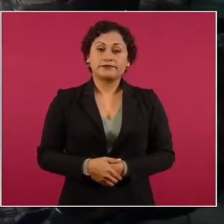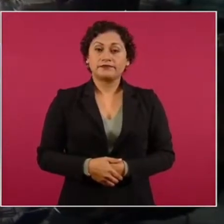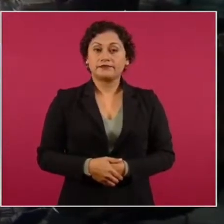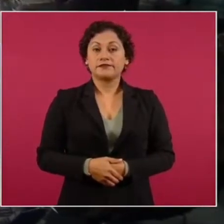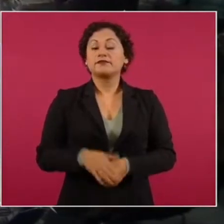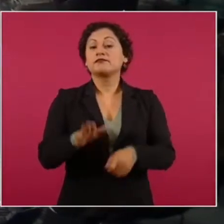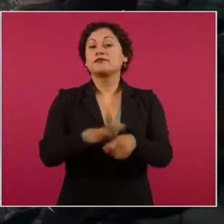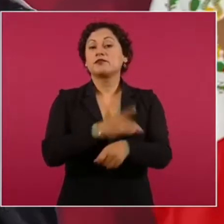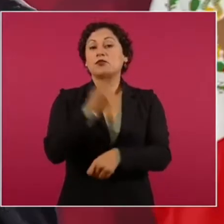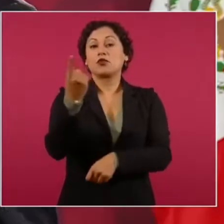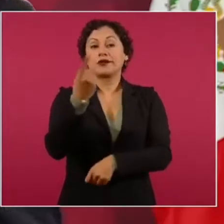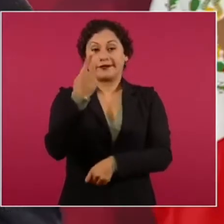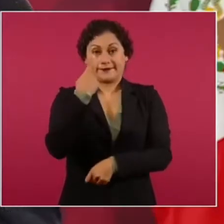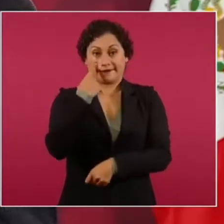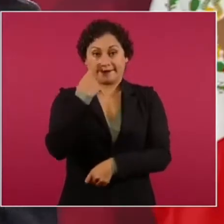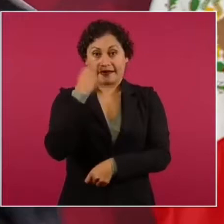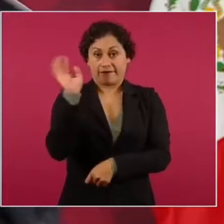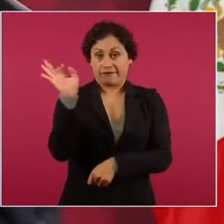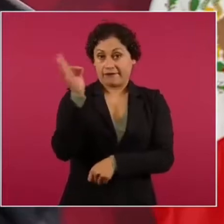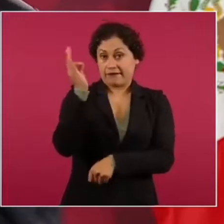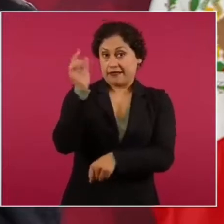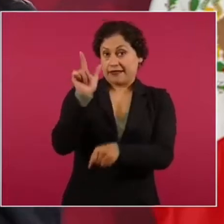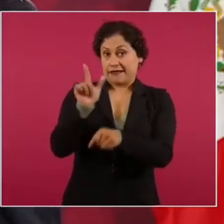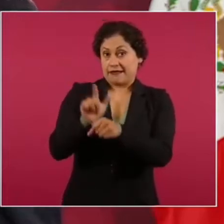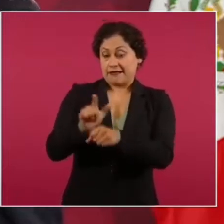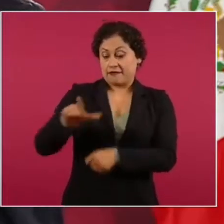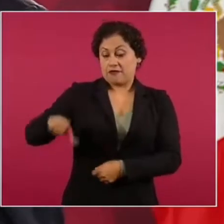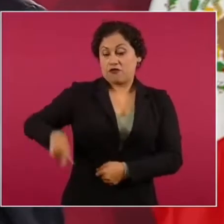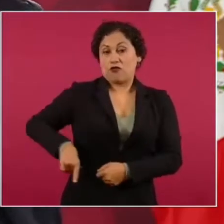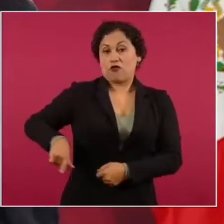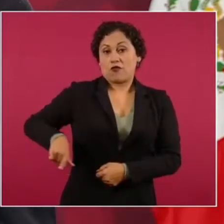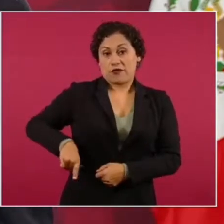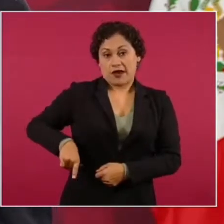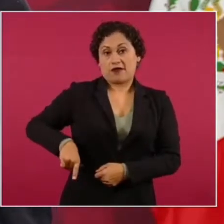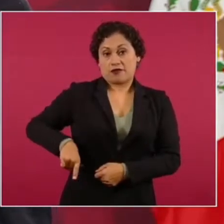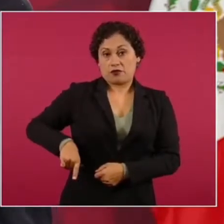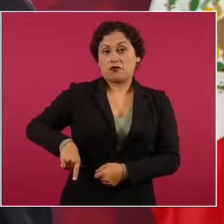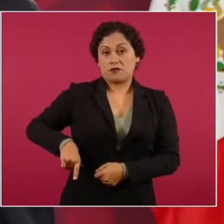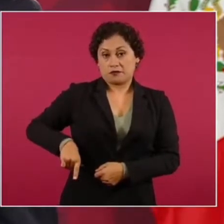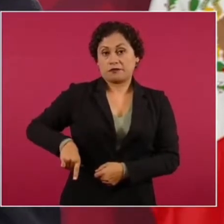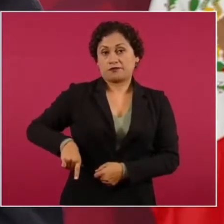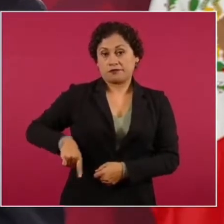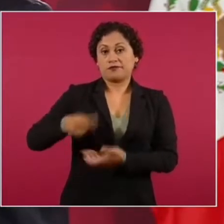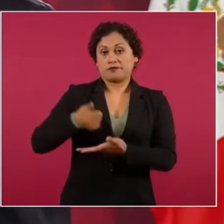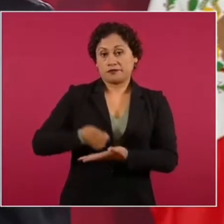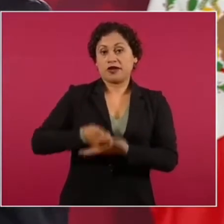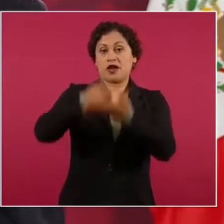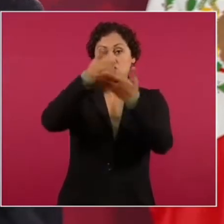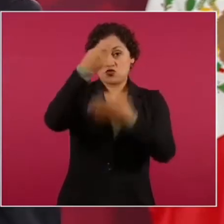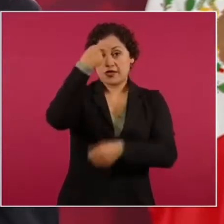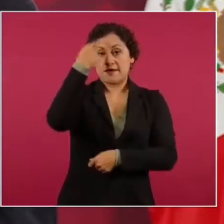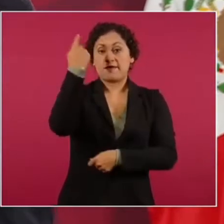el gobierno federal pues tiene que resolver el problema de la carretera